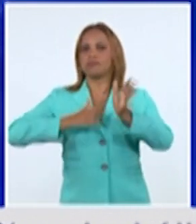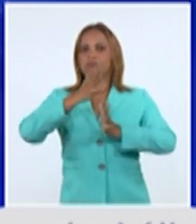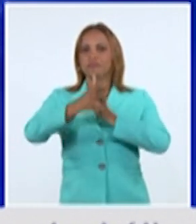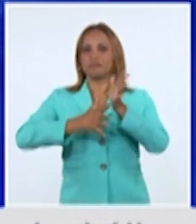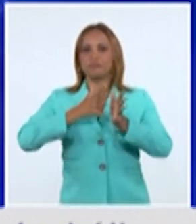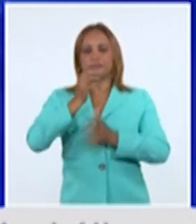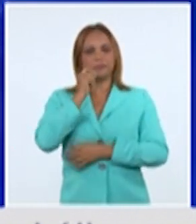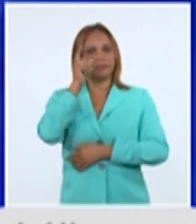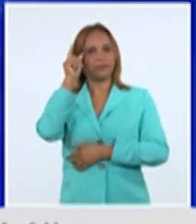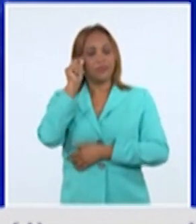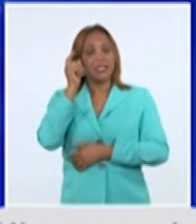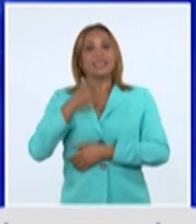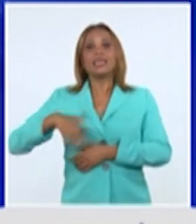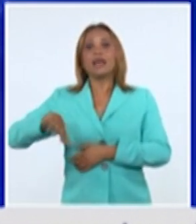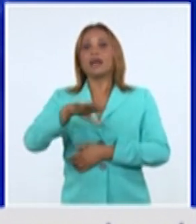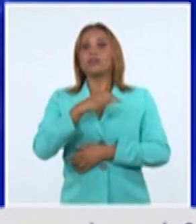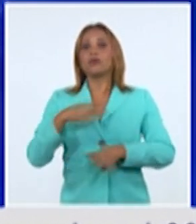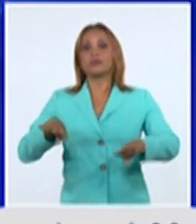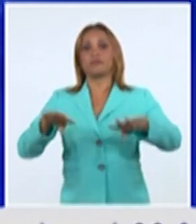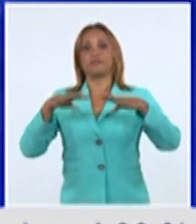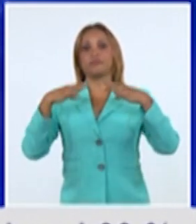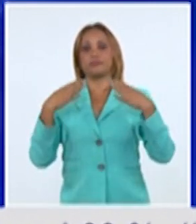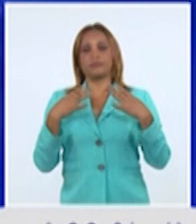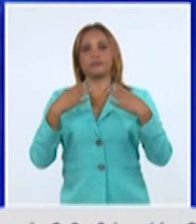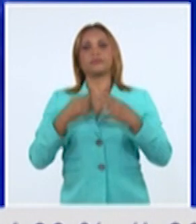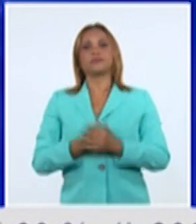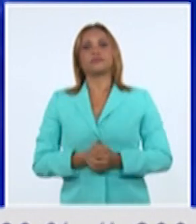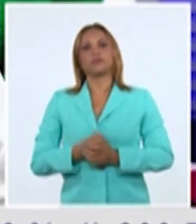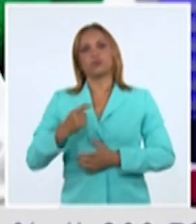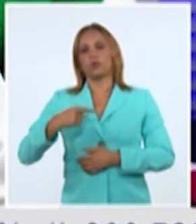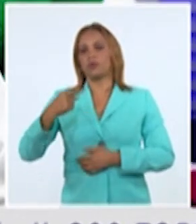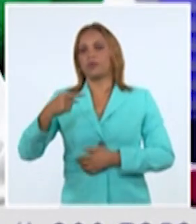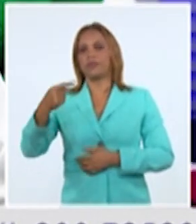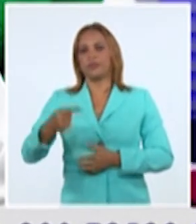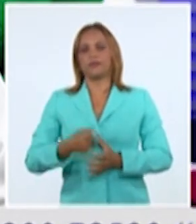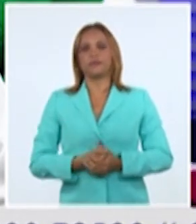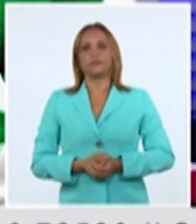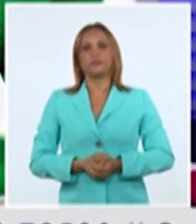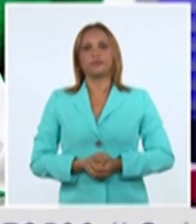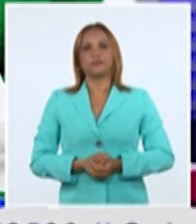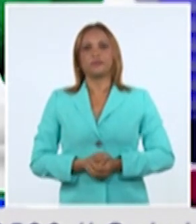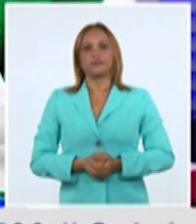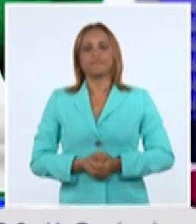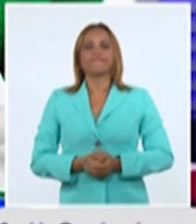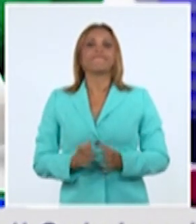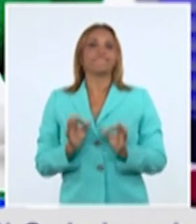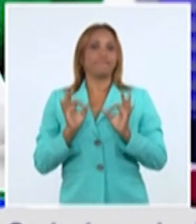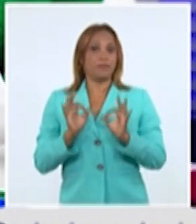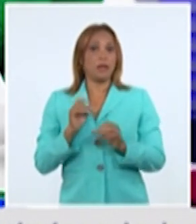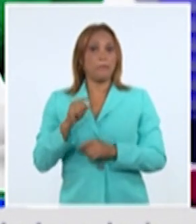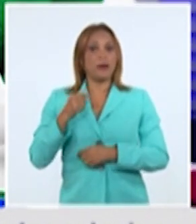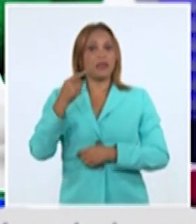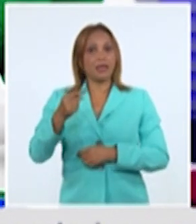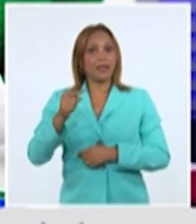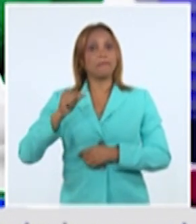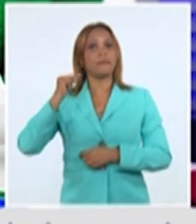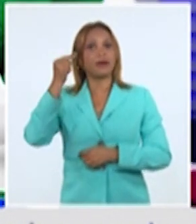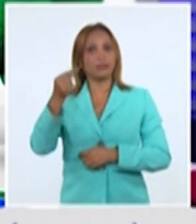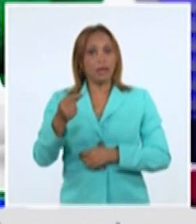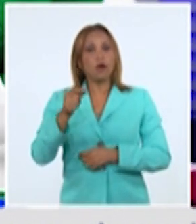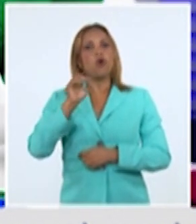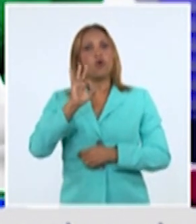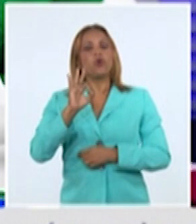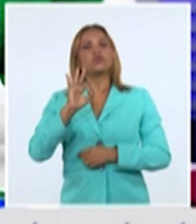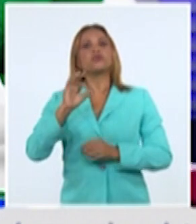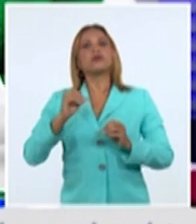a todas las personas que escuchan la información diariamente. Sí, mañana y pasado estaremos 8 de la mañana,